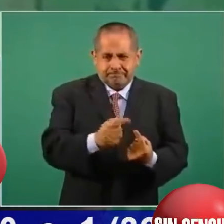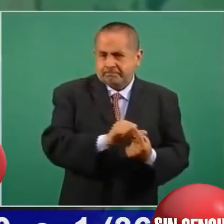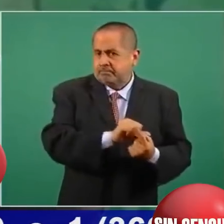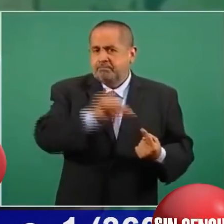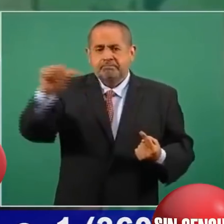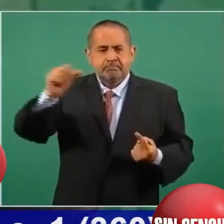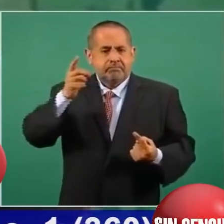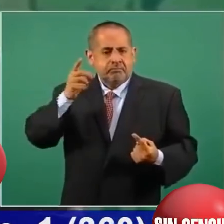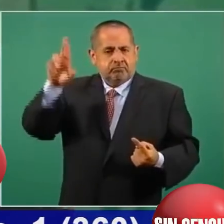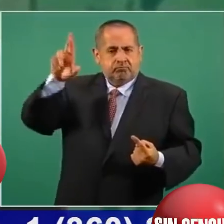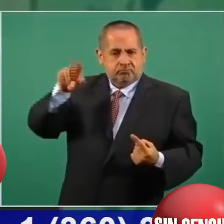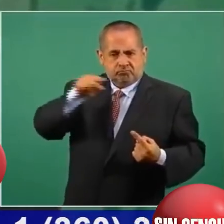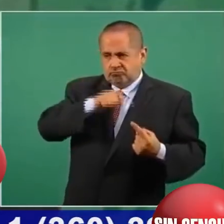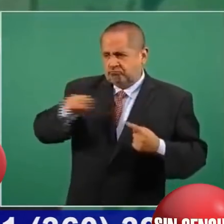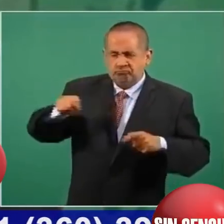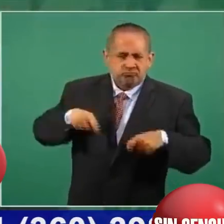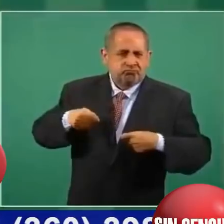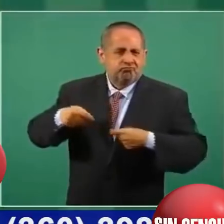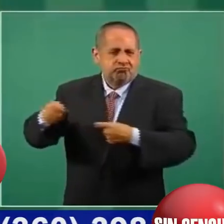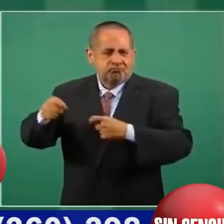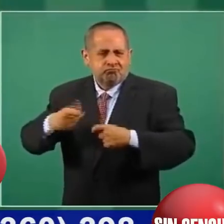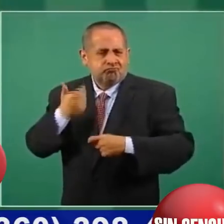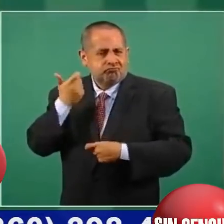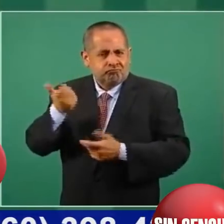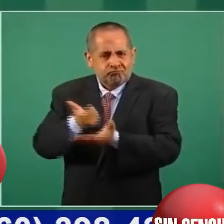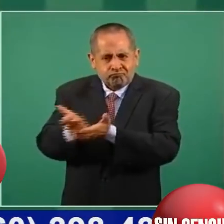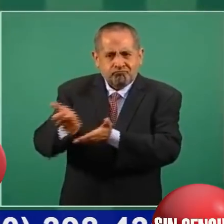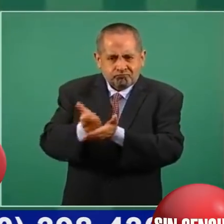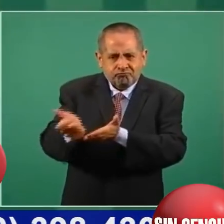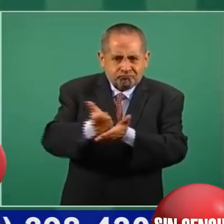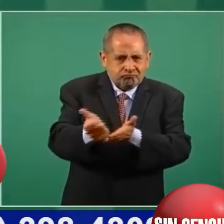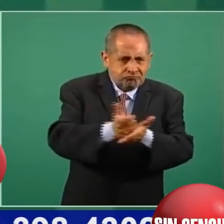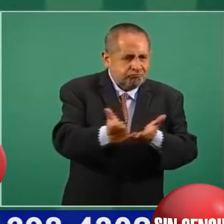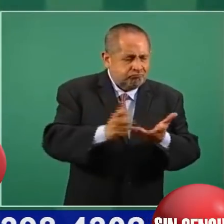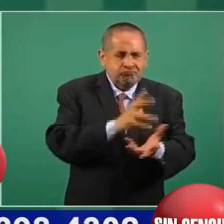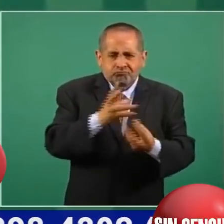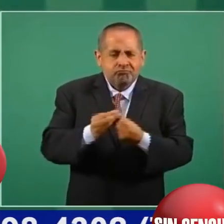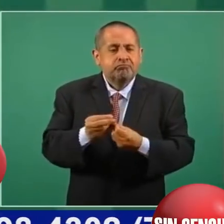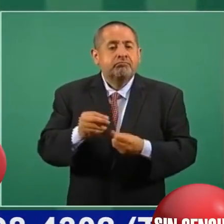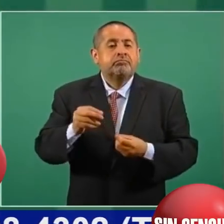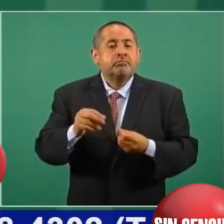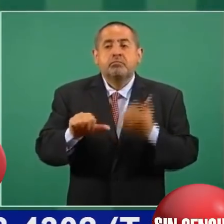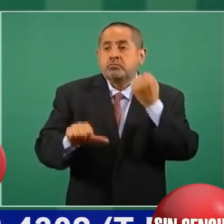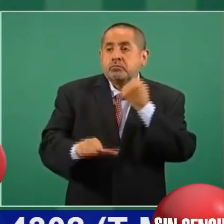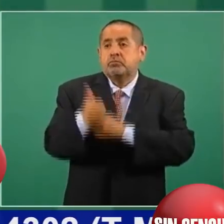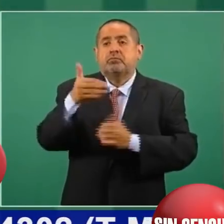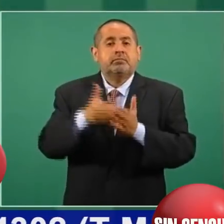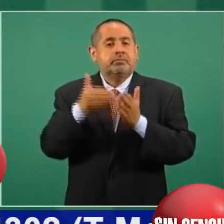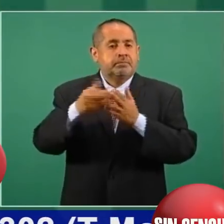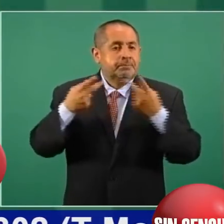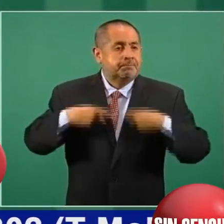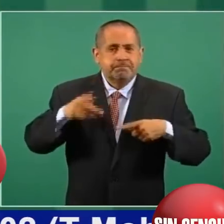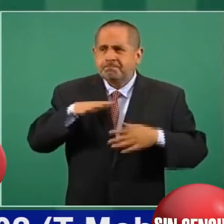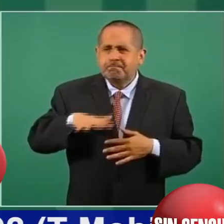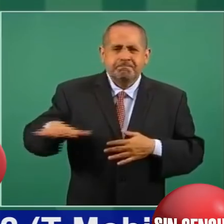doctorado, 11 millones recibiendo becas, la mayoría de